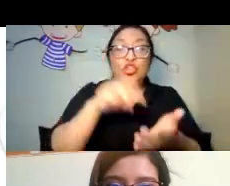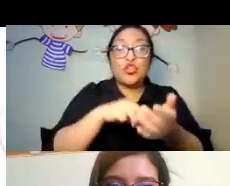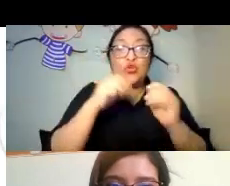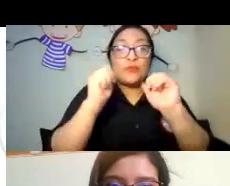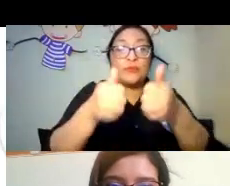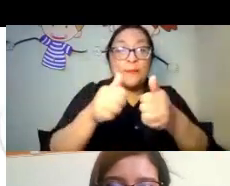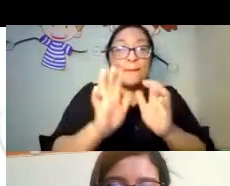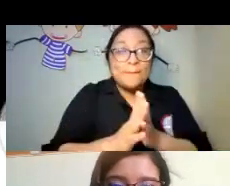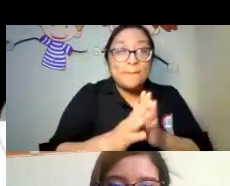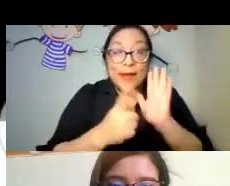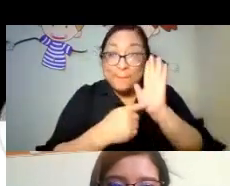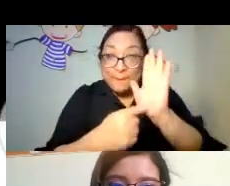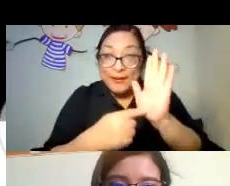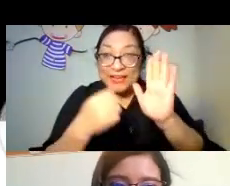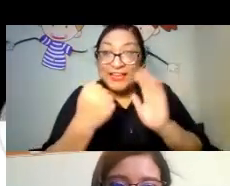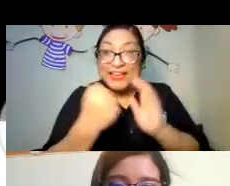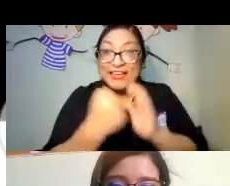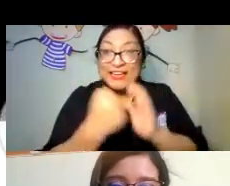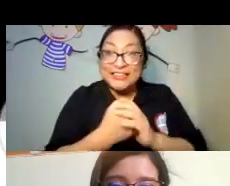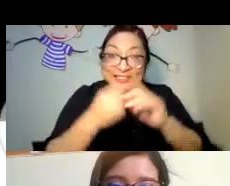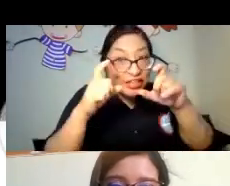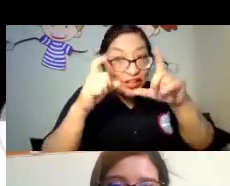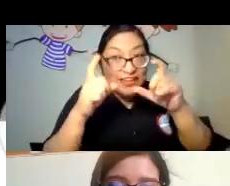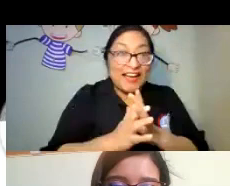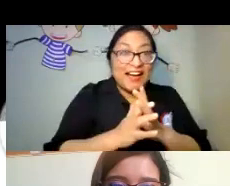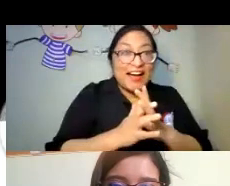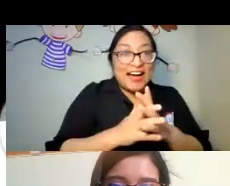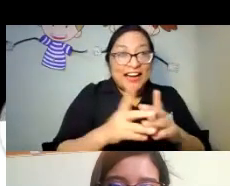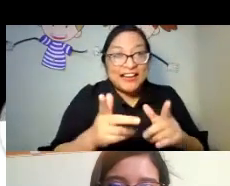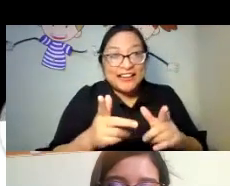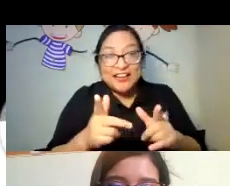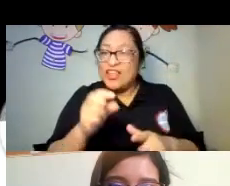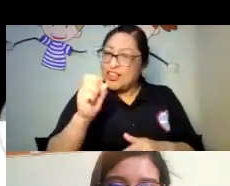Bien, presentando imágenes de estudiantes de atención y seguimiento del año